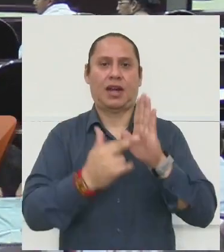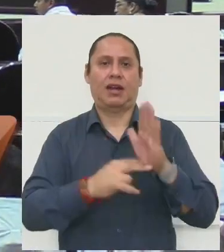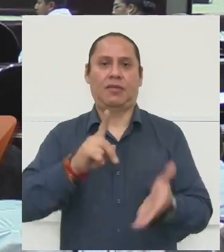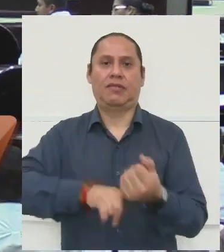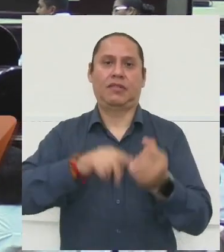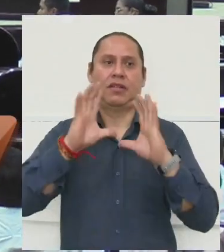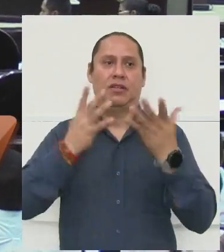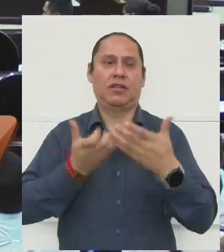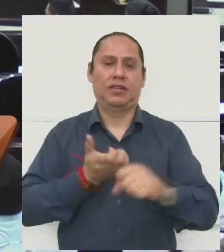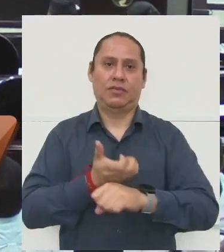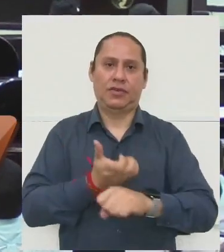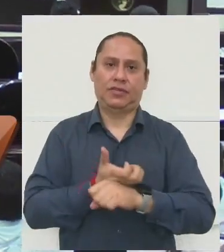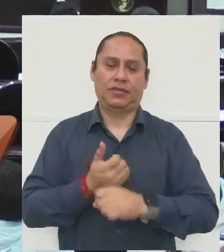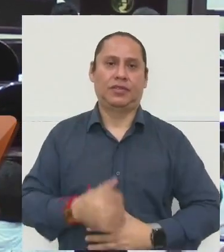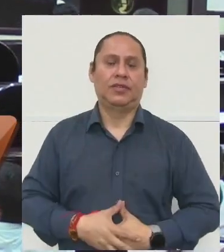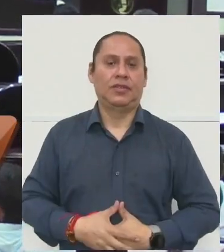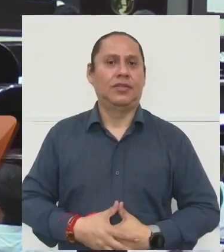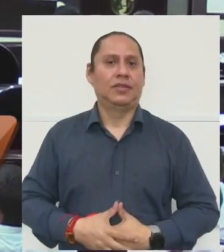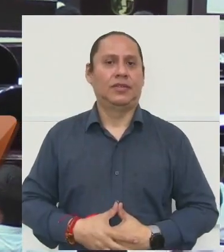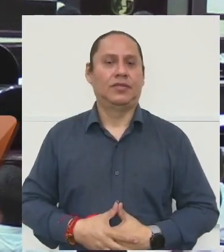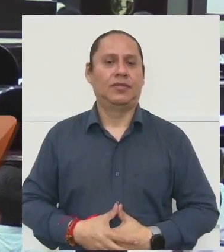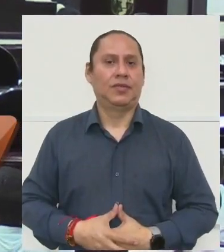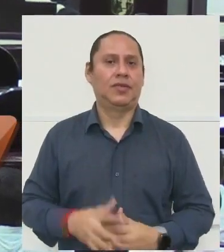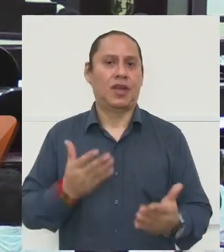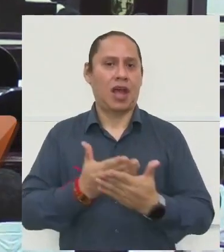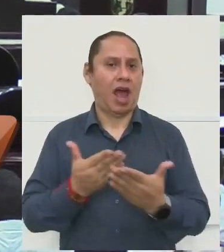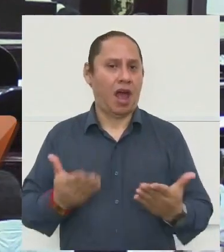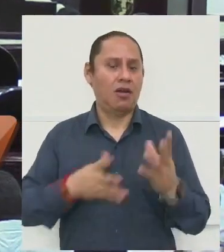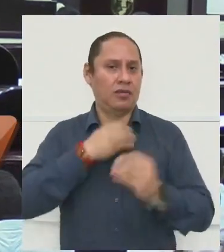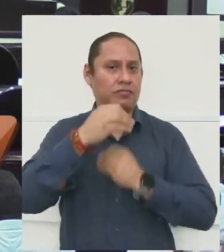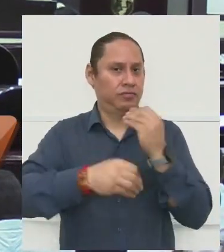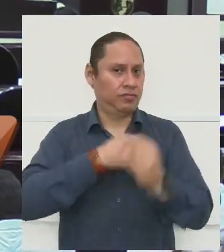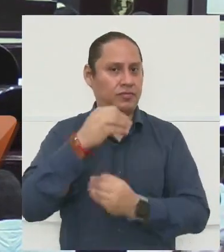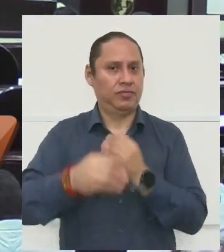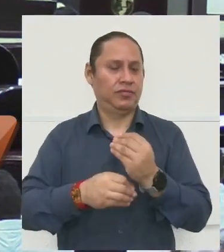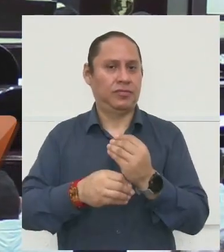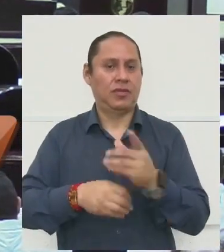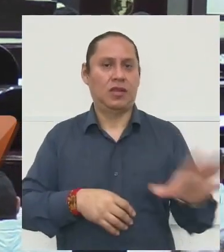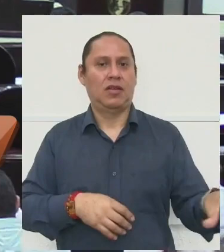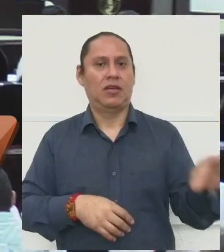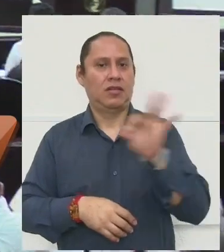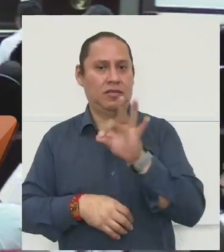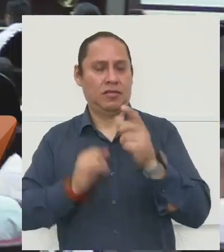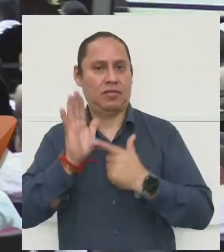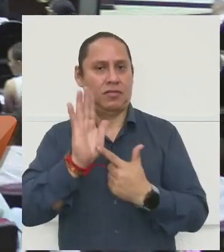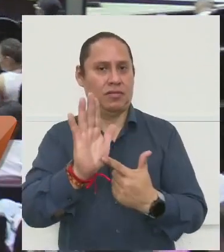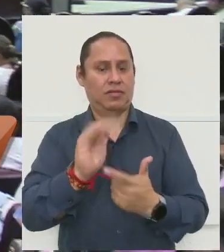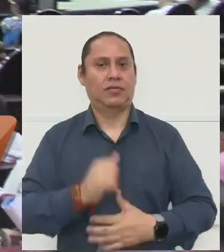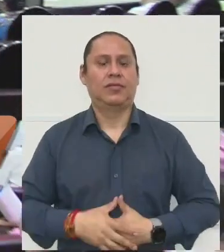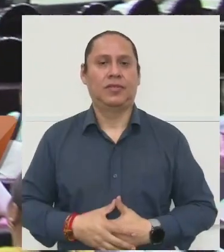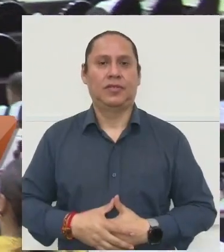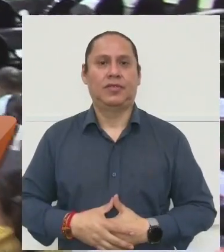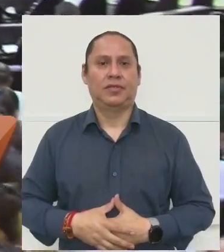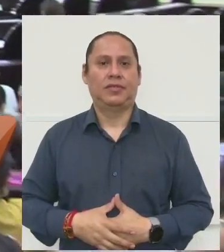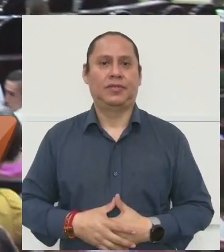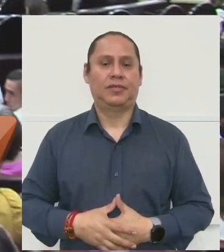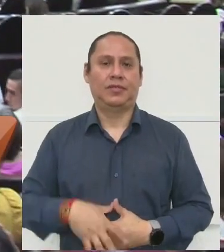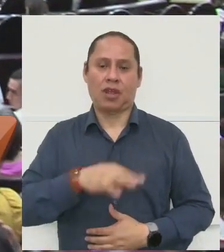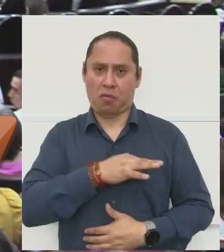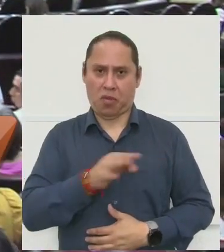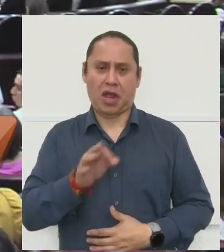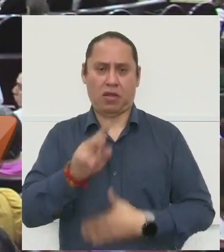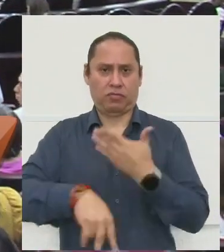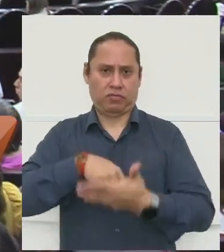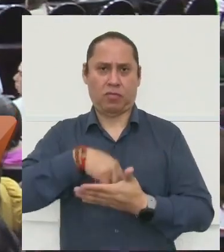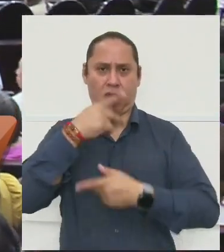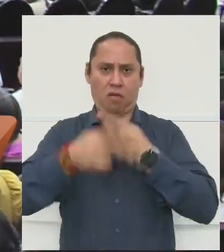interior de este poder legislativo someteremos a discusión el nombramiento presentado en el que podrán hacer uso de